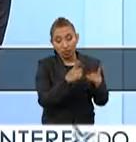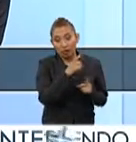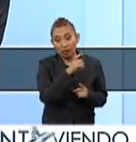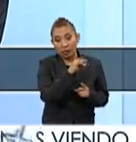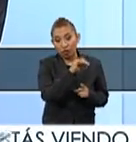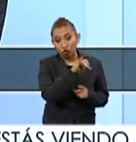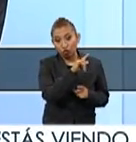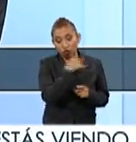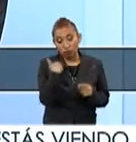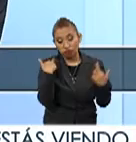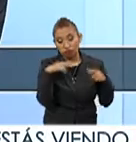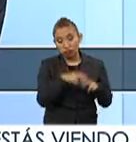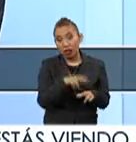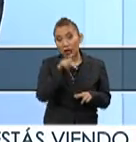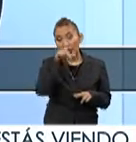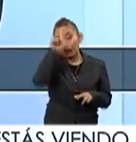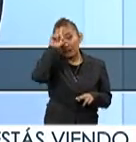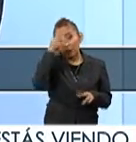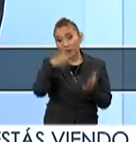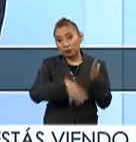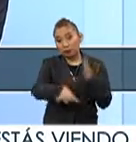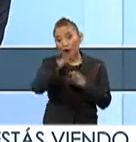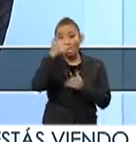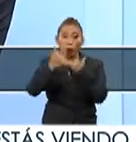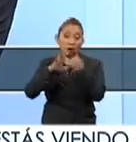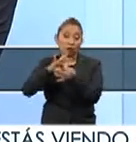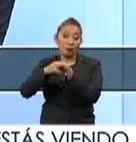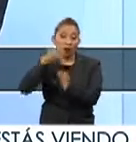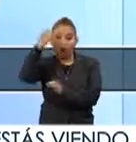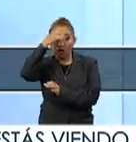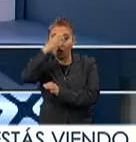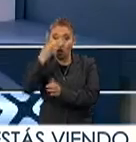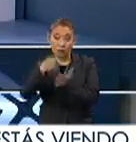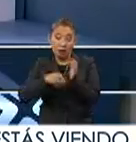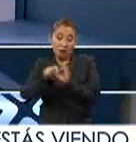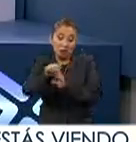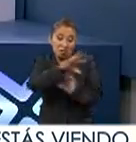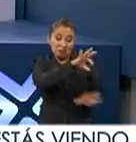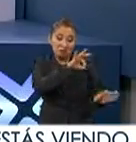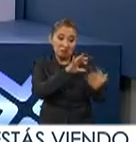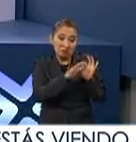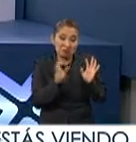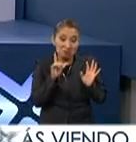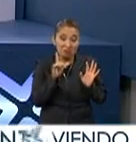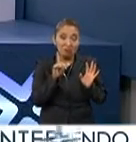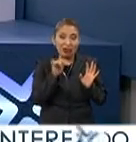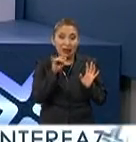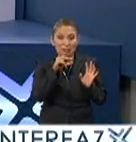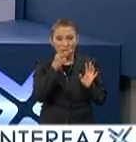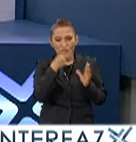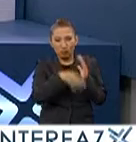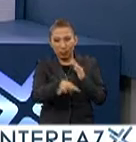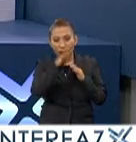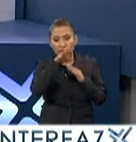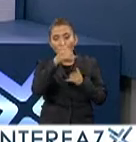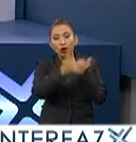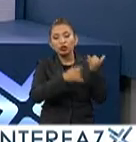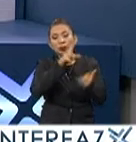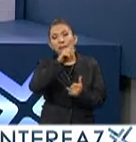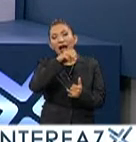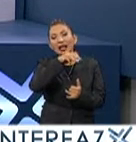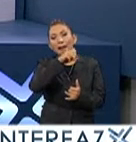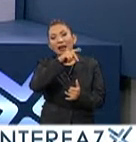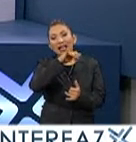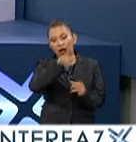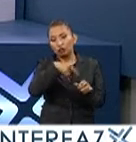podrían representarnos en Lima 2019 y en los Juegos Olímpicos de Tokio 2020. Lima 2019, que son los Juegos Panamericanos. Es el